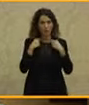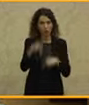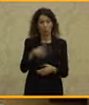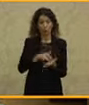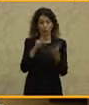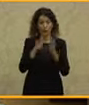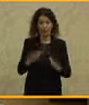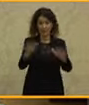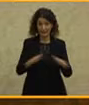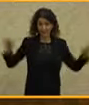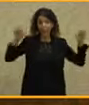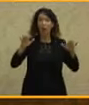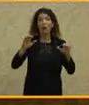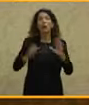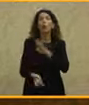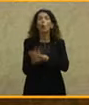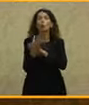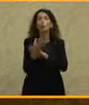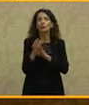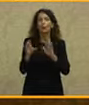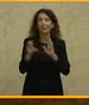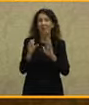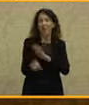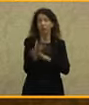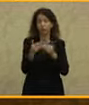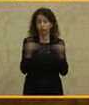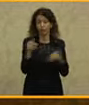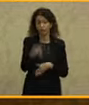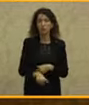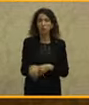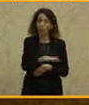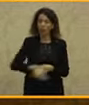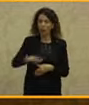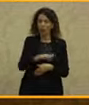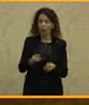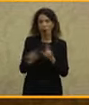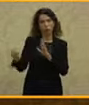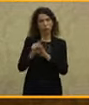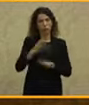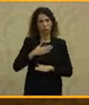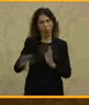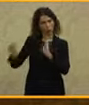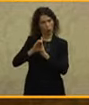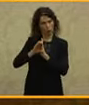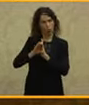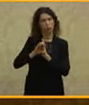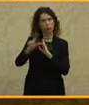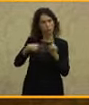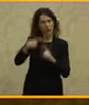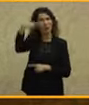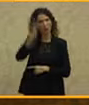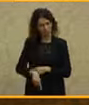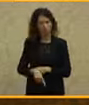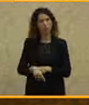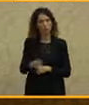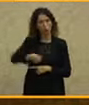es en esta sala, que es la sala constitucional, que representa sin ningún lugar a dudas lo que es nuestra Constitución y lo que debe ser,